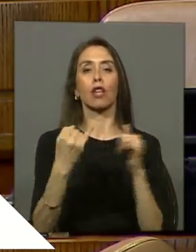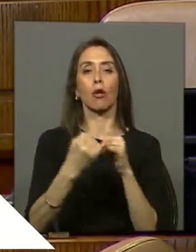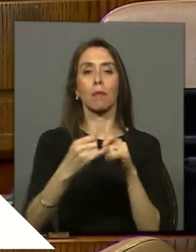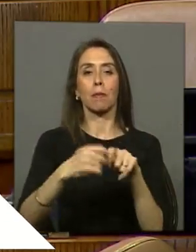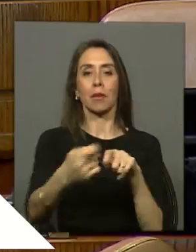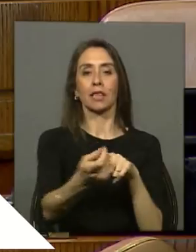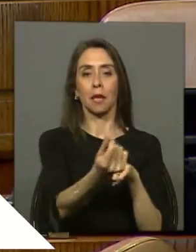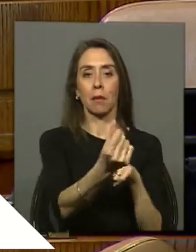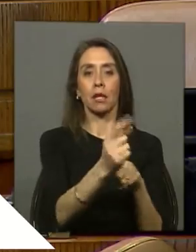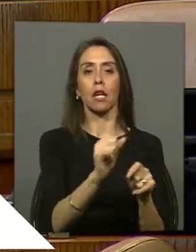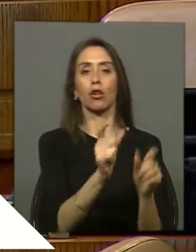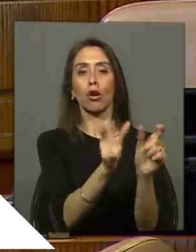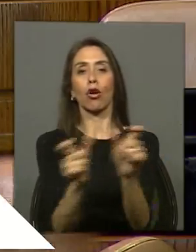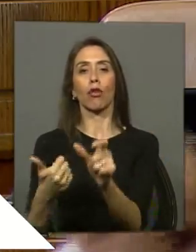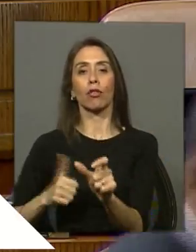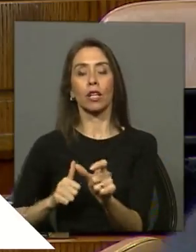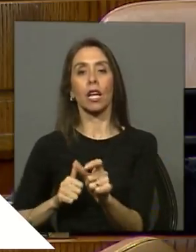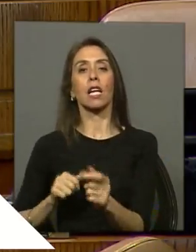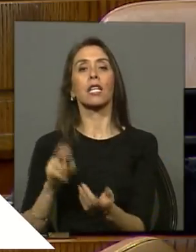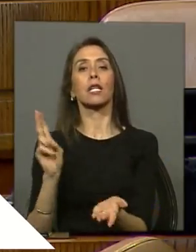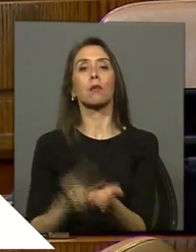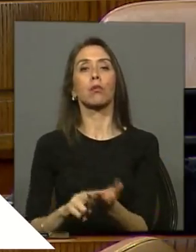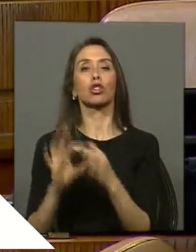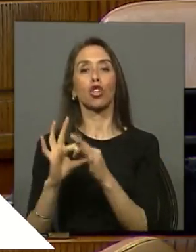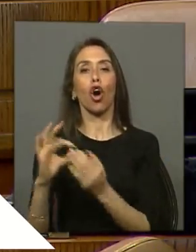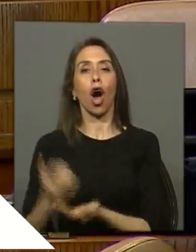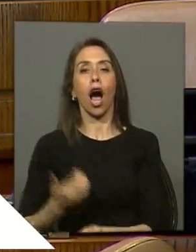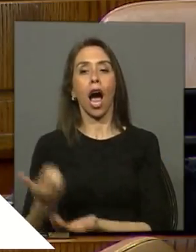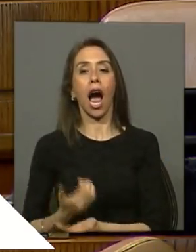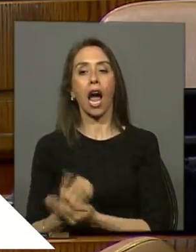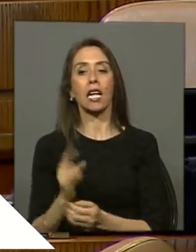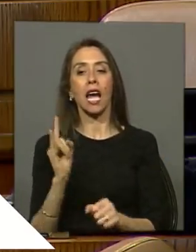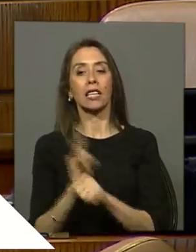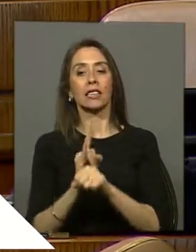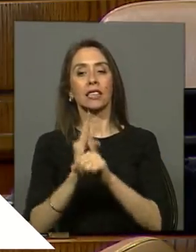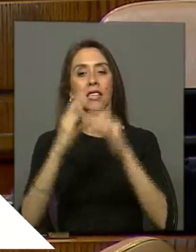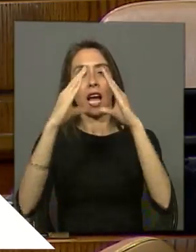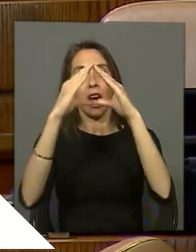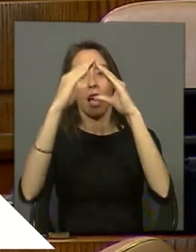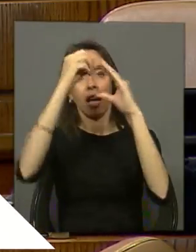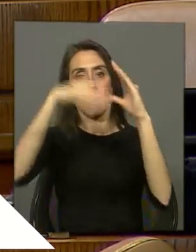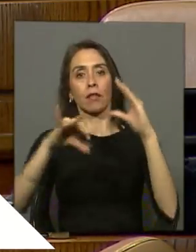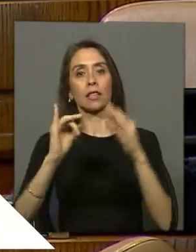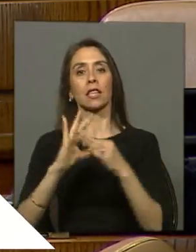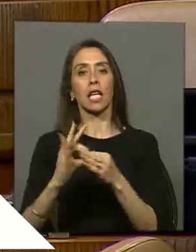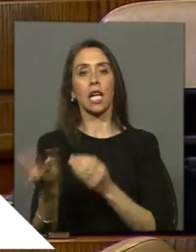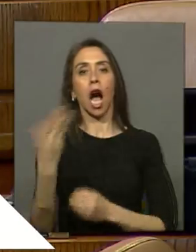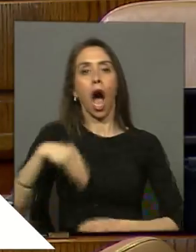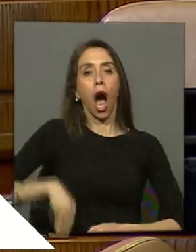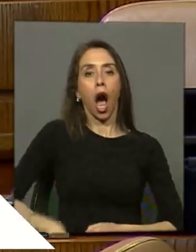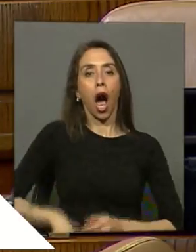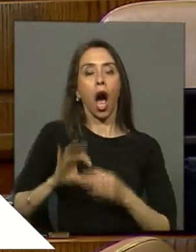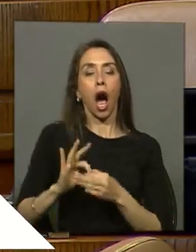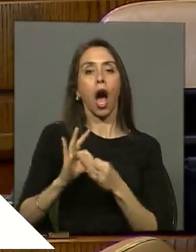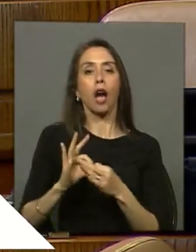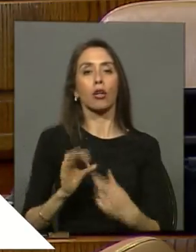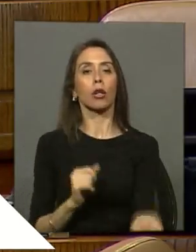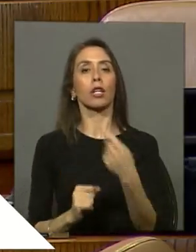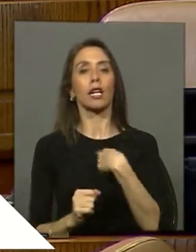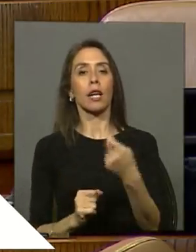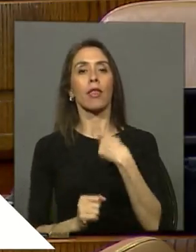y no fue a fiscalizar los impuestos a las ganancias de quienes en la estafa piramidal si obtuvieron las rentabilidades que estas empresas